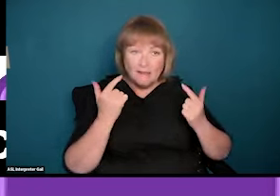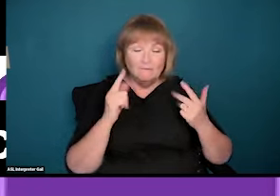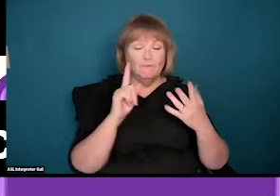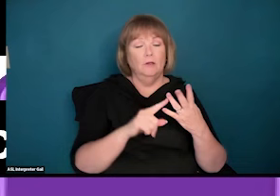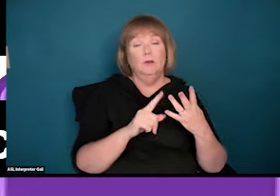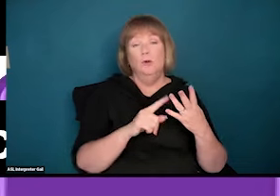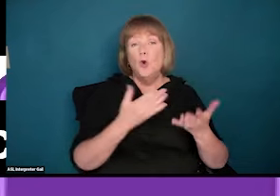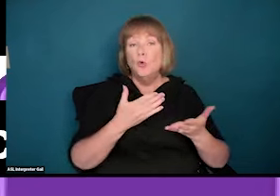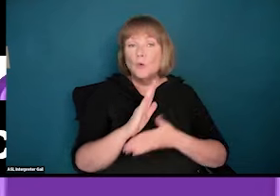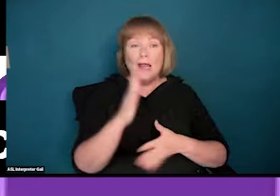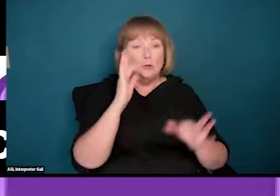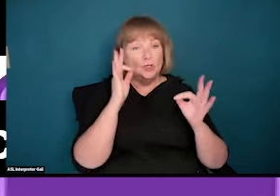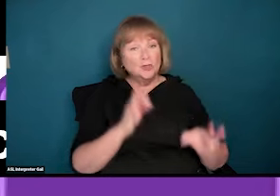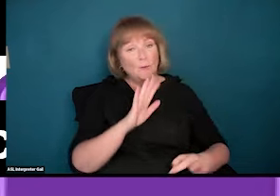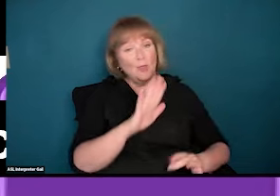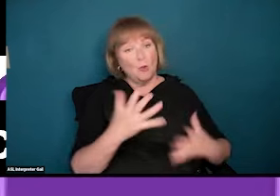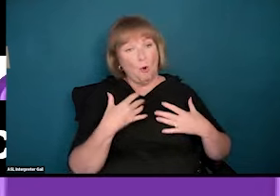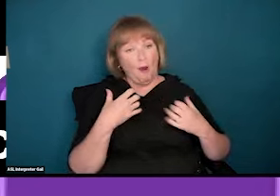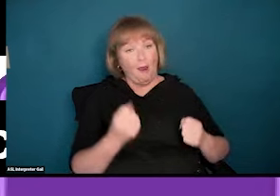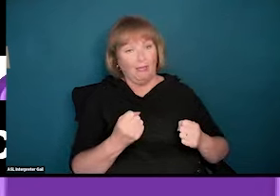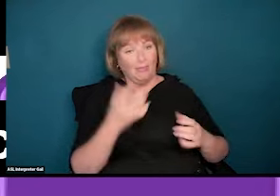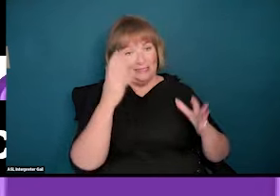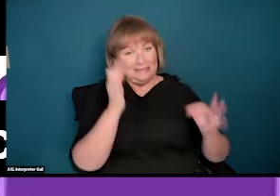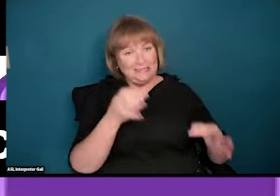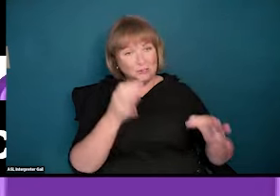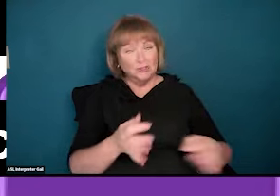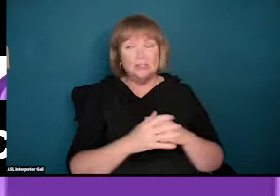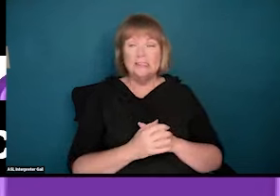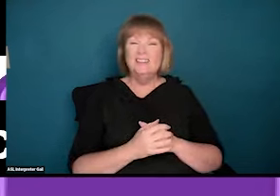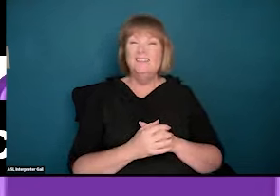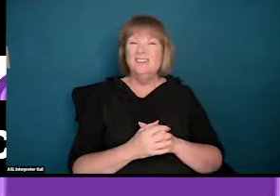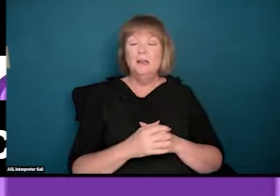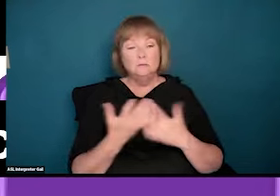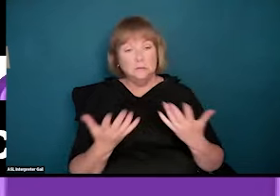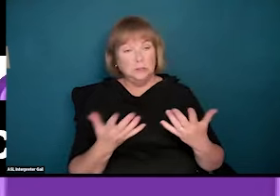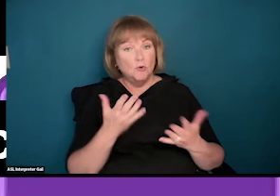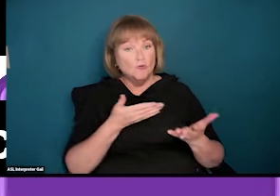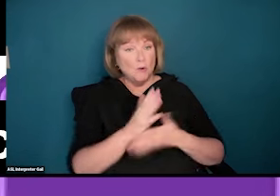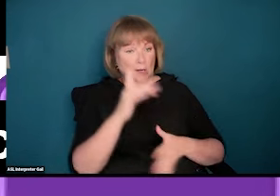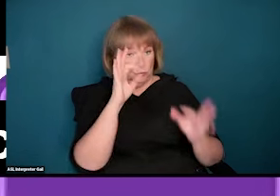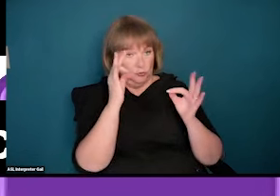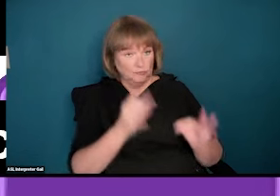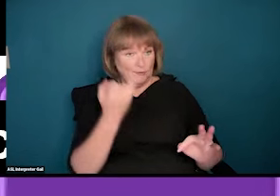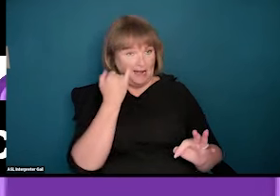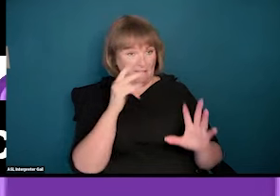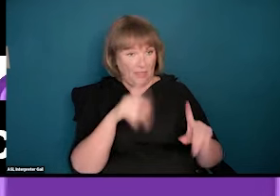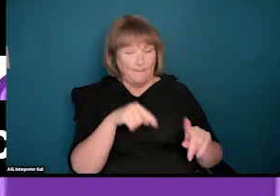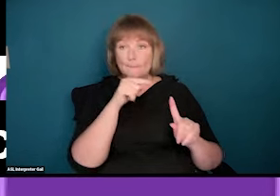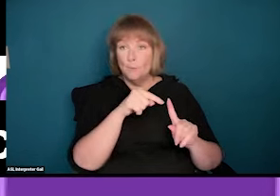determinar dónde vive, puede ayudar a determinar sus propias decisiones de salud.